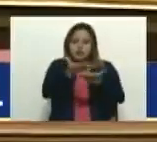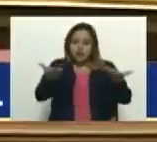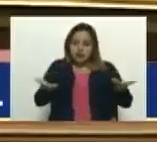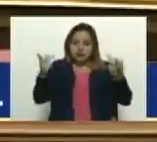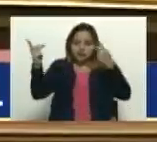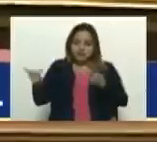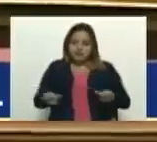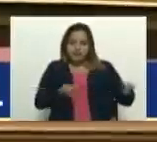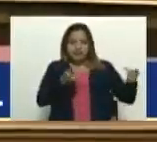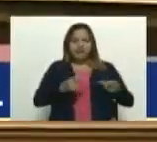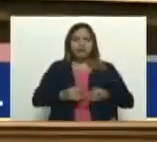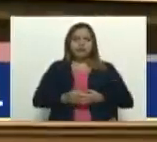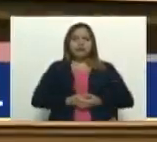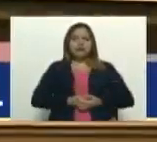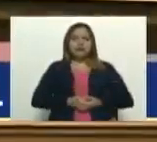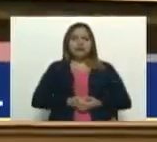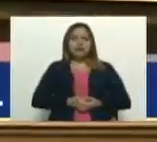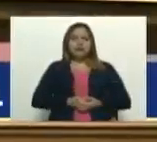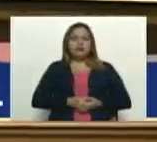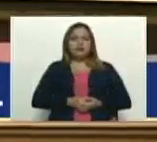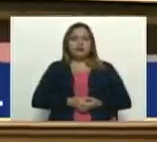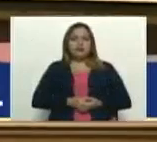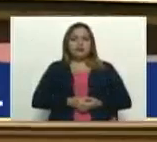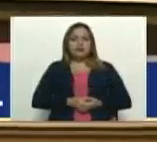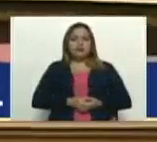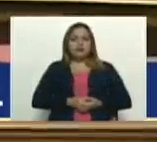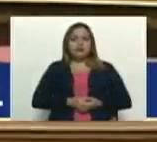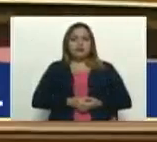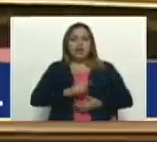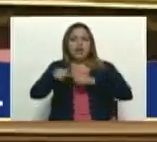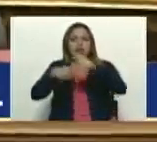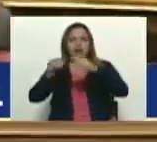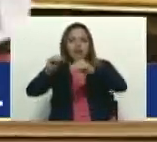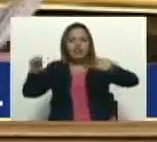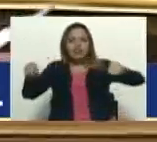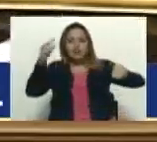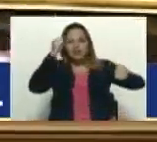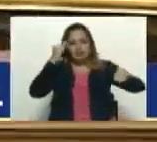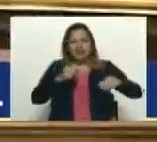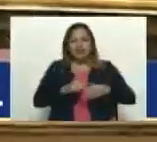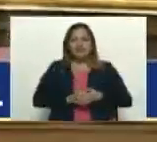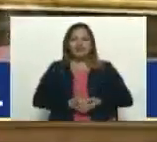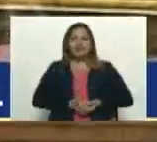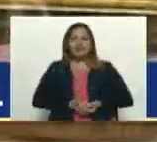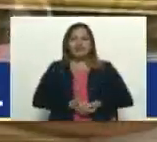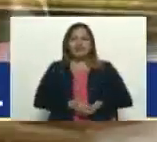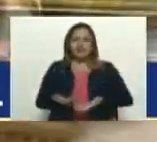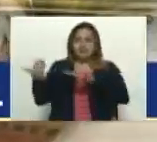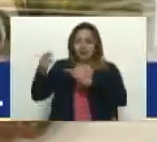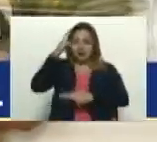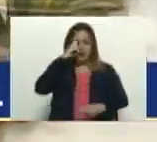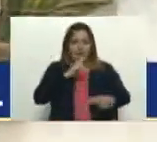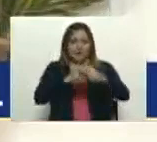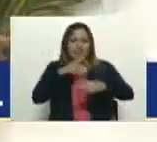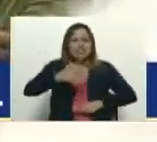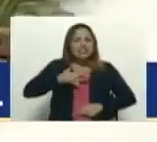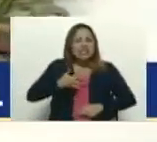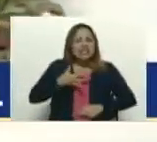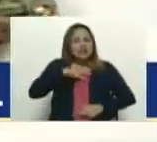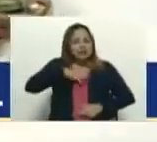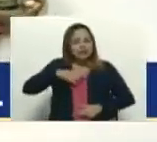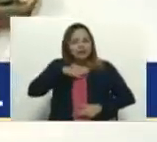convocados para fecha que luego le informaremos. Con este homenaje sentido y